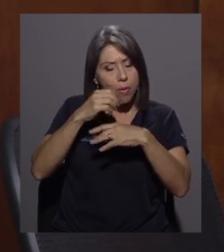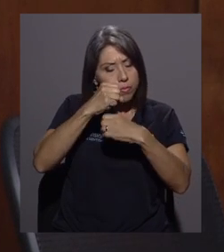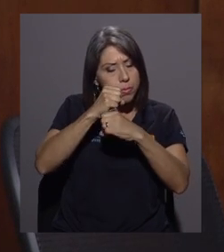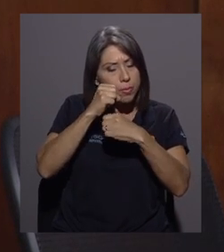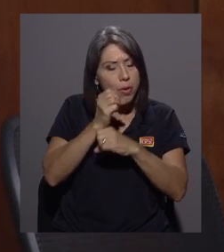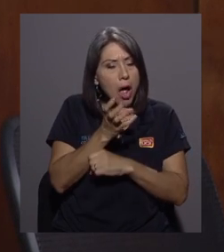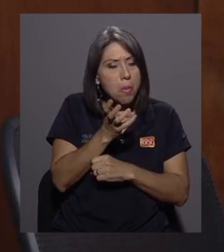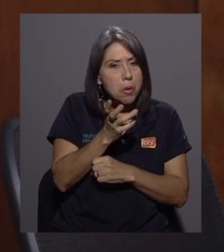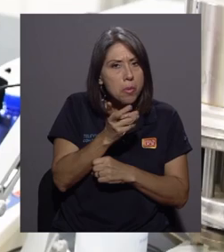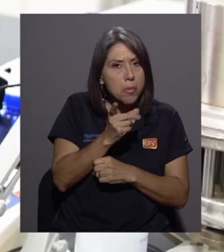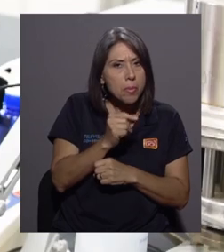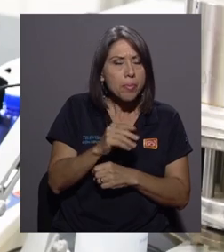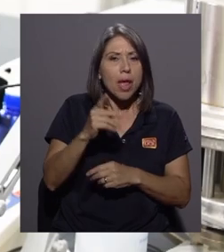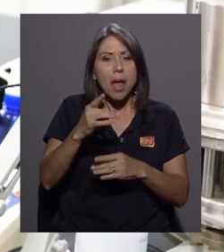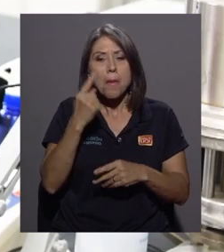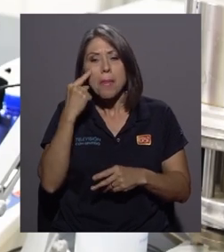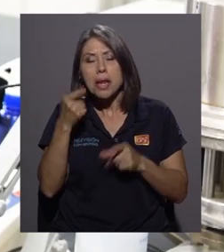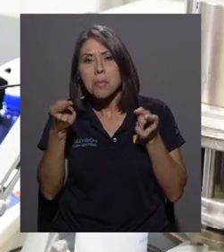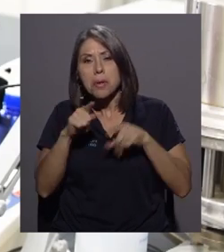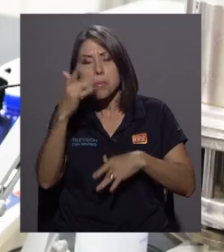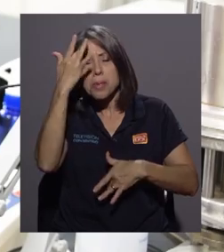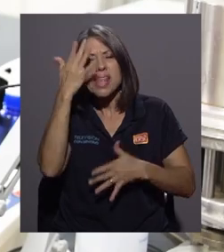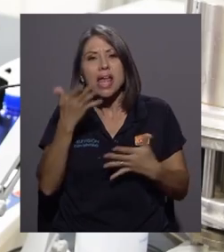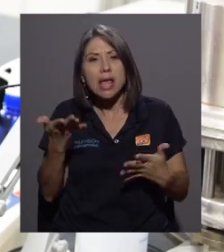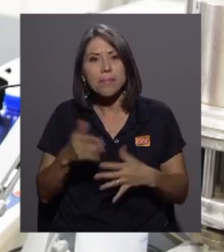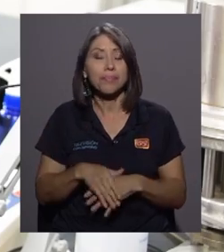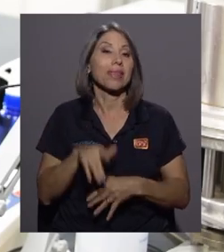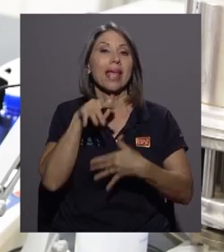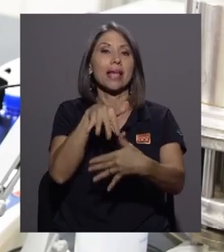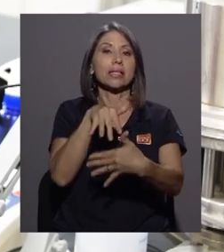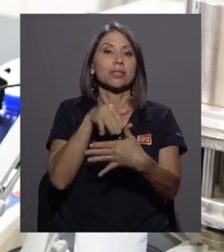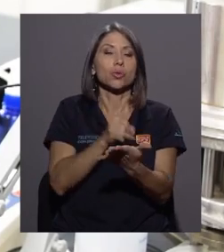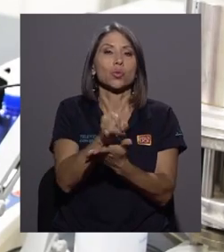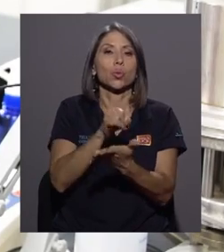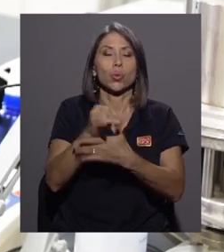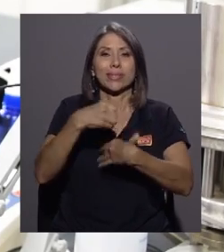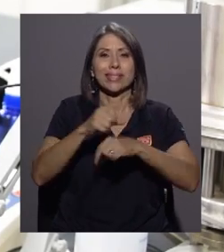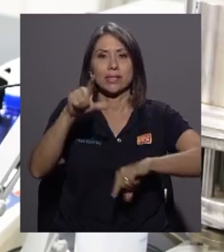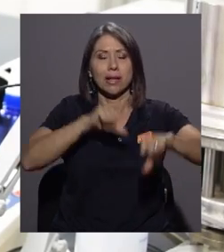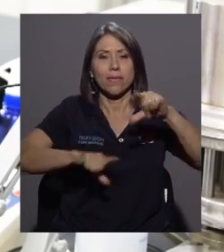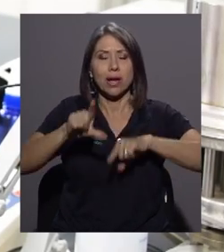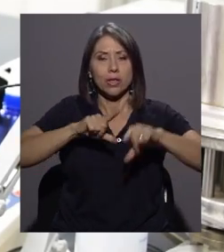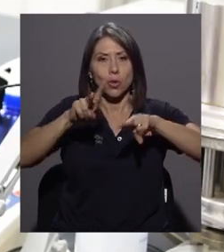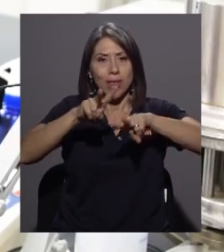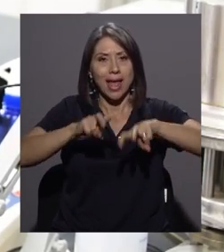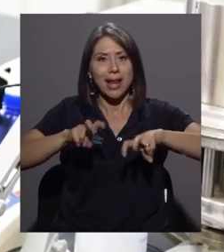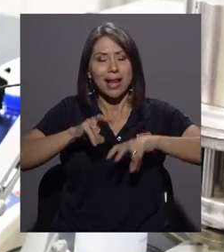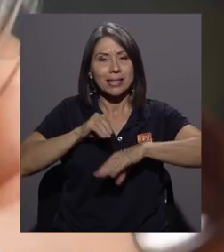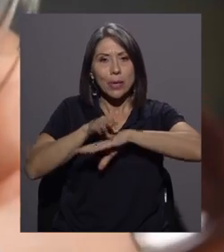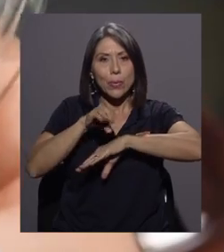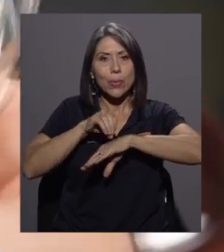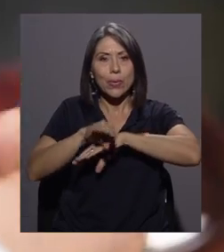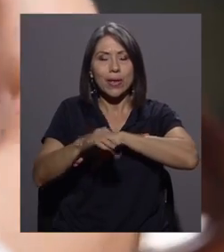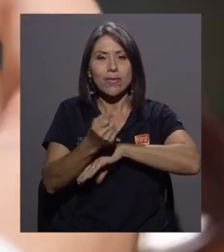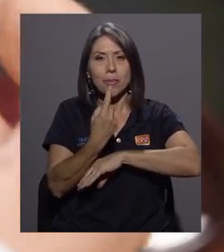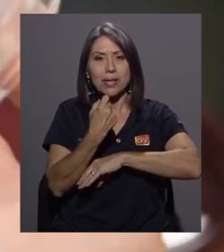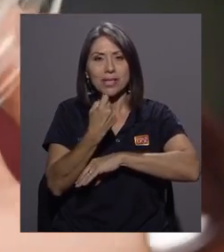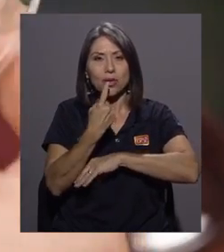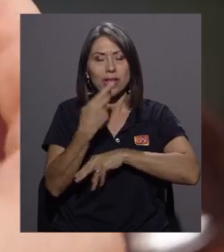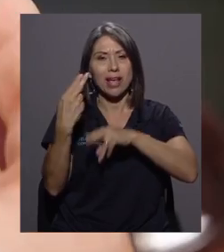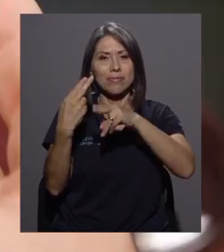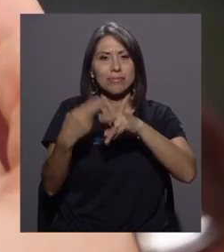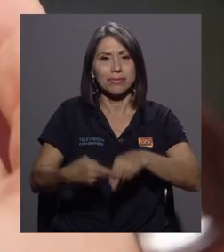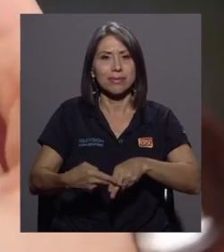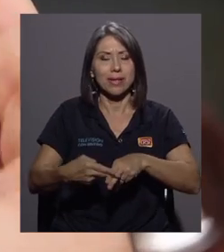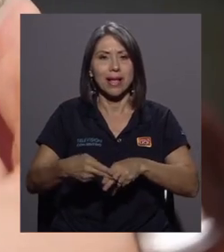y determinación de patógenos. El estudio se llevó a cabo en el Laboratorio de Análisis y Asesoría Farmacéutica,